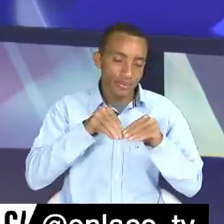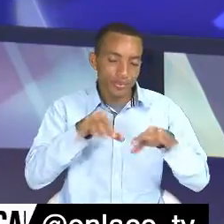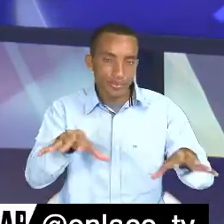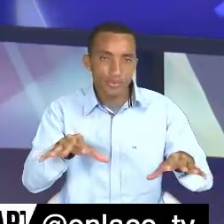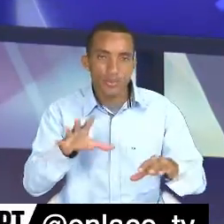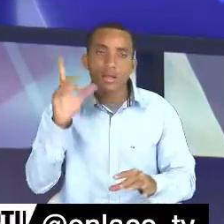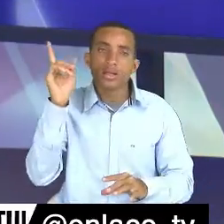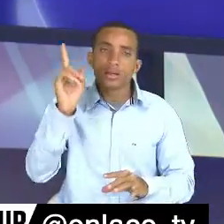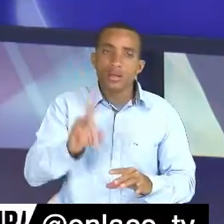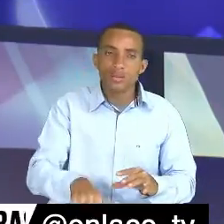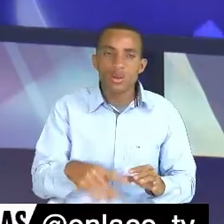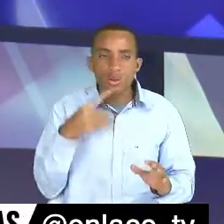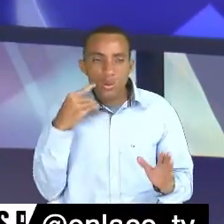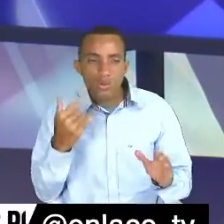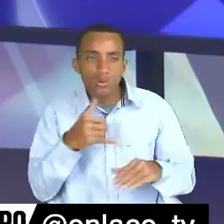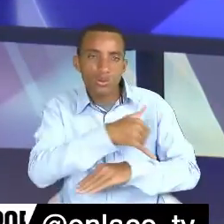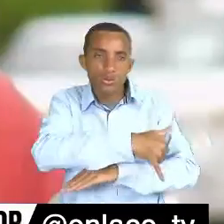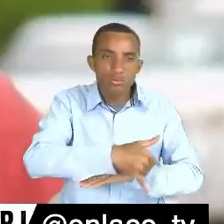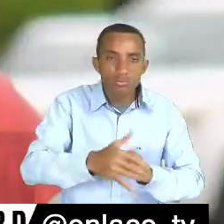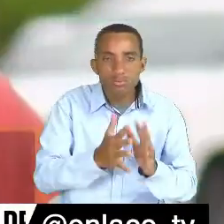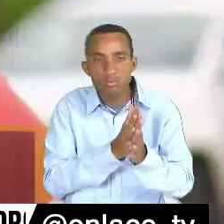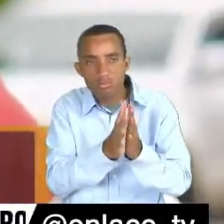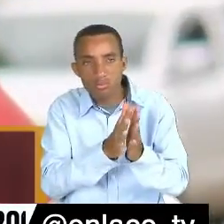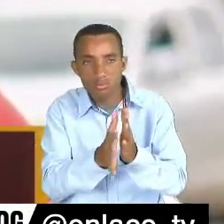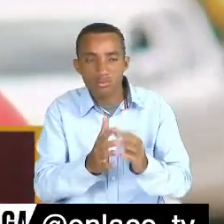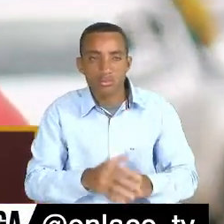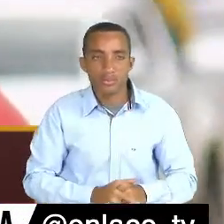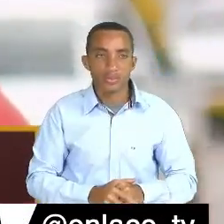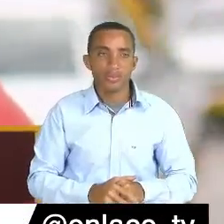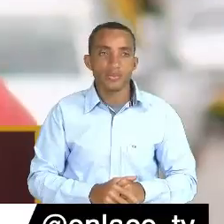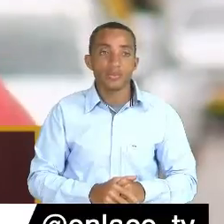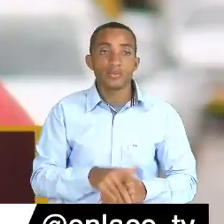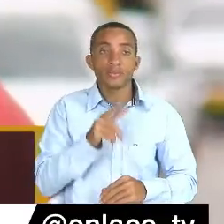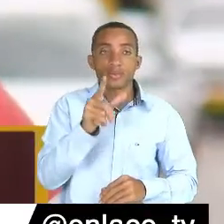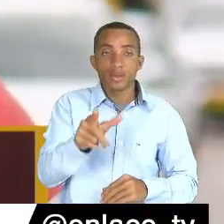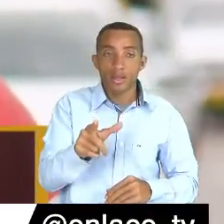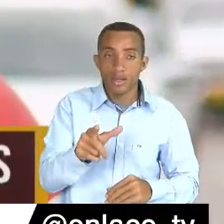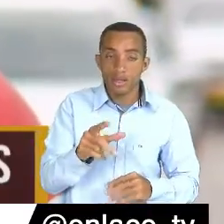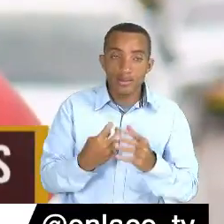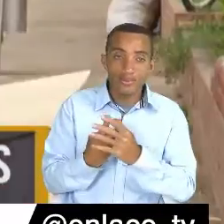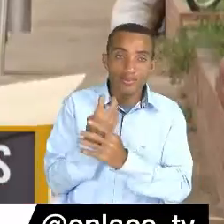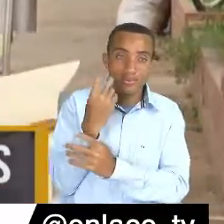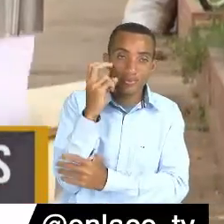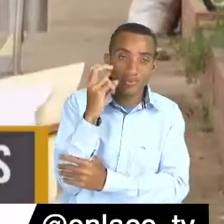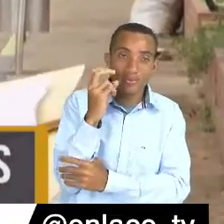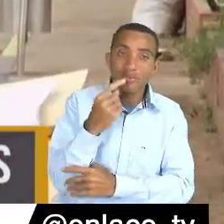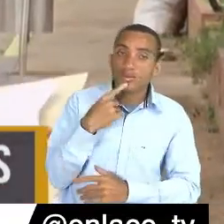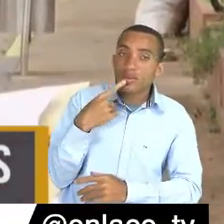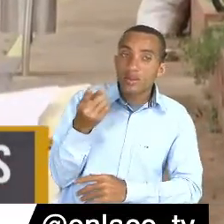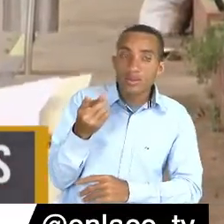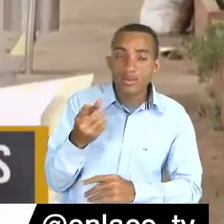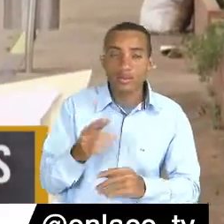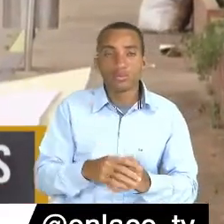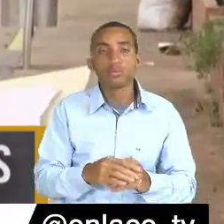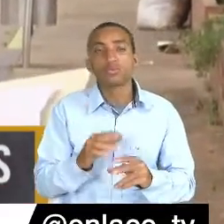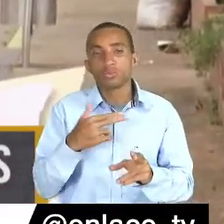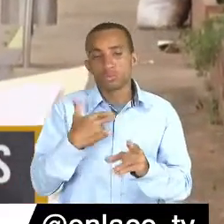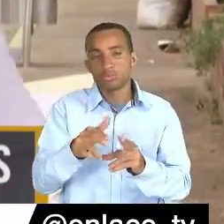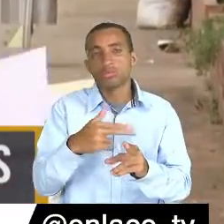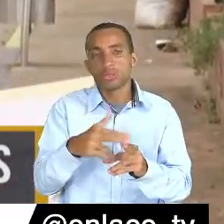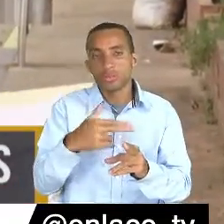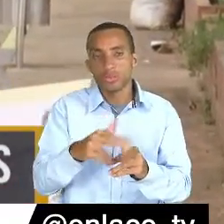los diseños para tal fin. Carlos Cosio, vocero del sector juvenil de Barranca Bermeja, dijo a Enlace Noticias que en los próximos días será